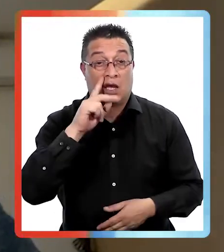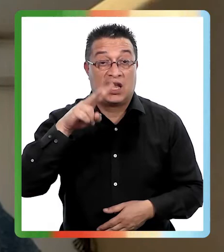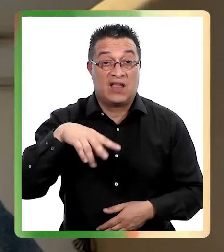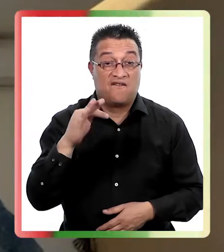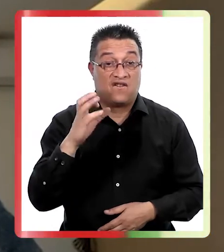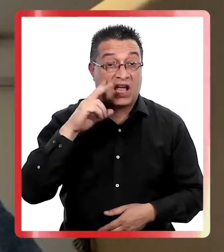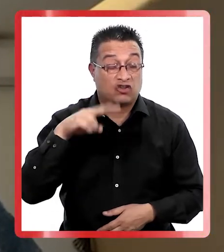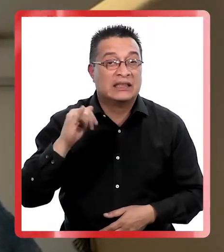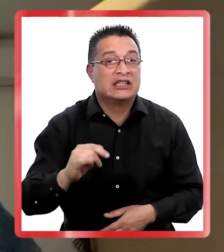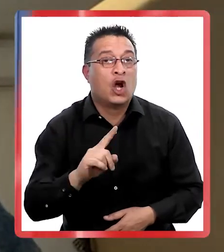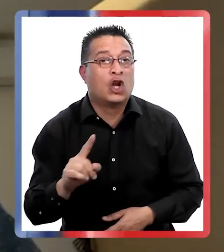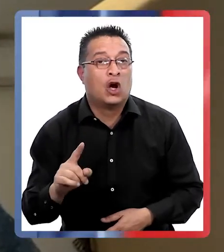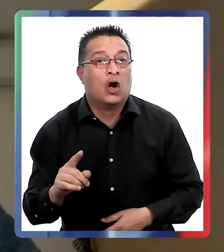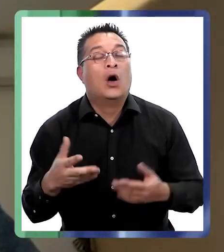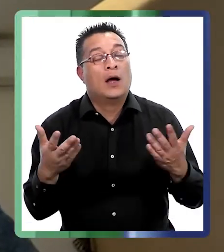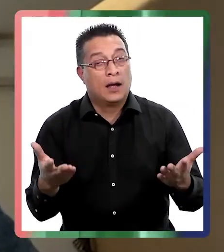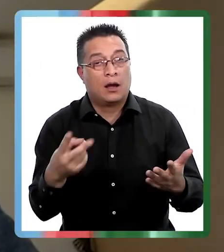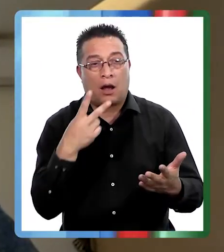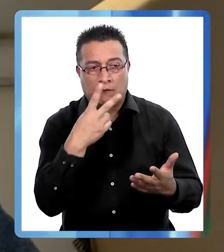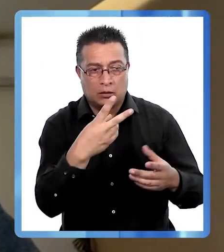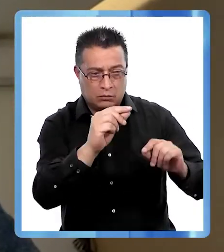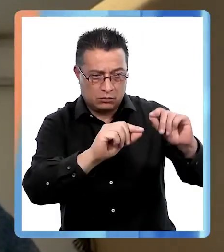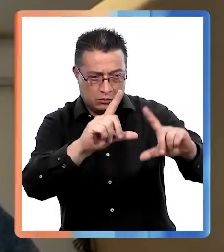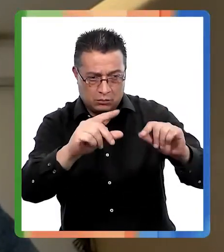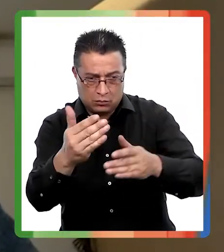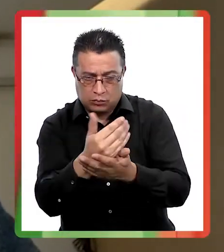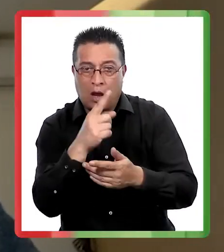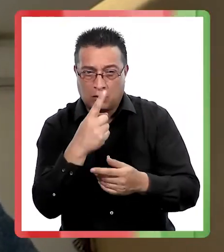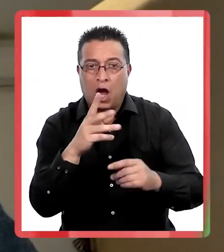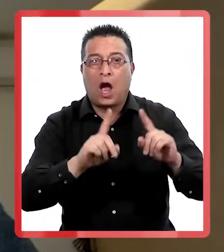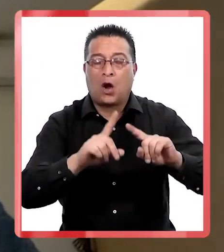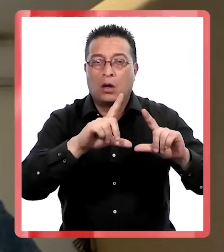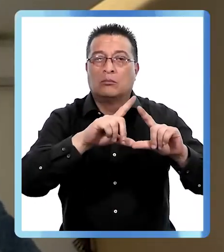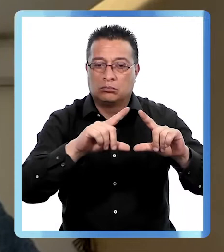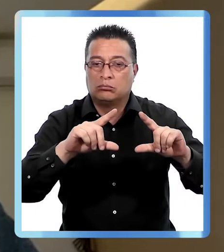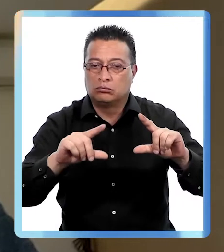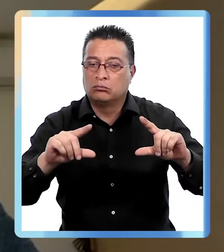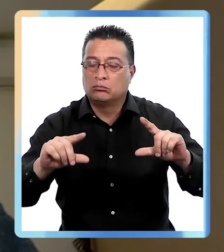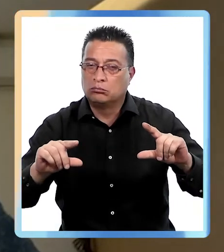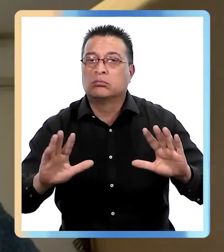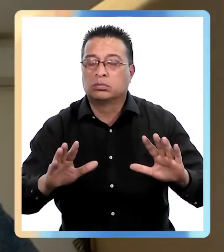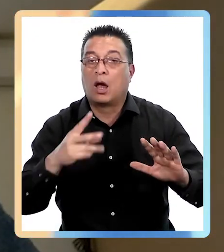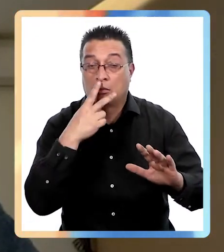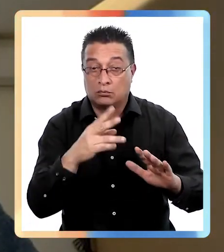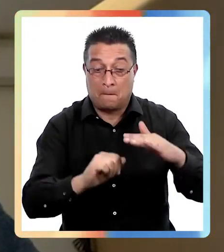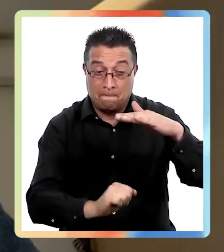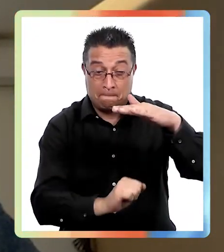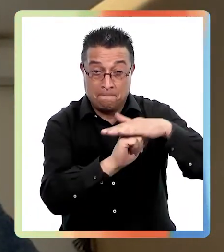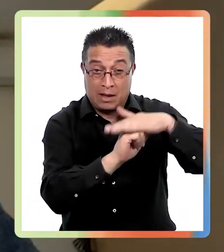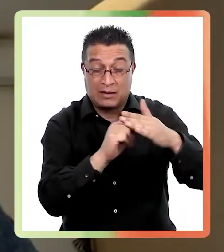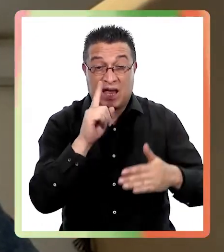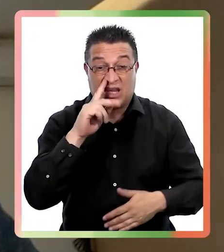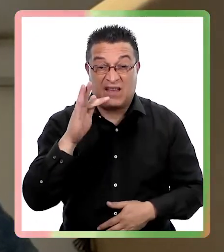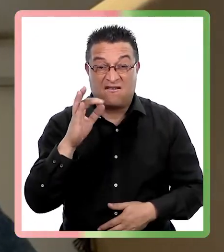no. Mirando algunos precios en particular, se nota cierta moderación. Al parecer, el pic de la inflación